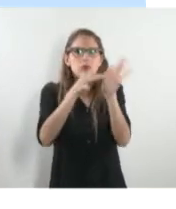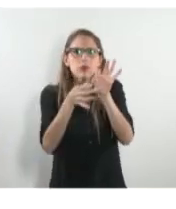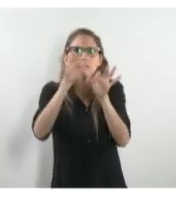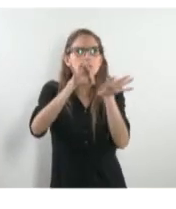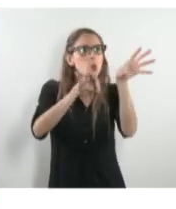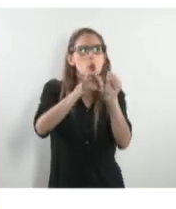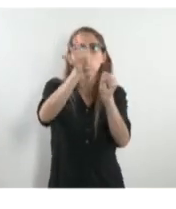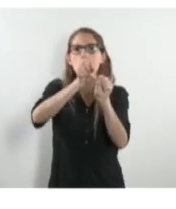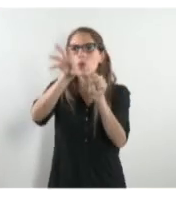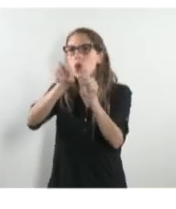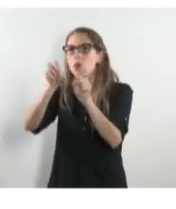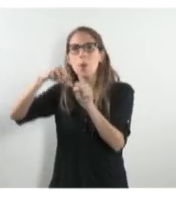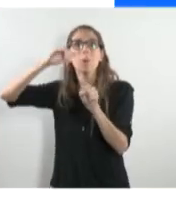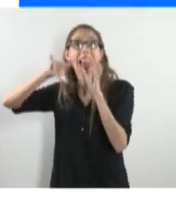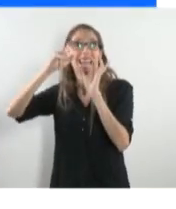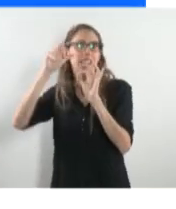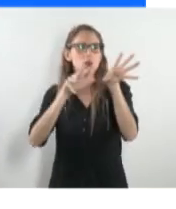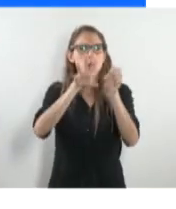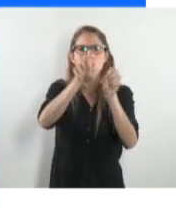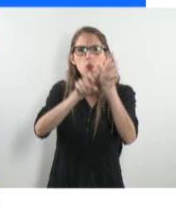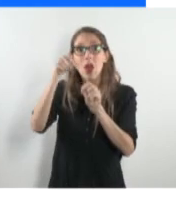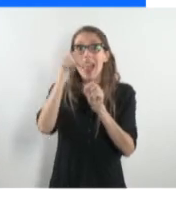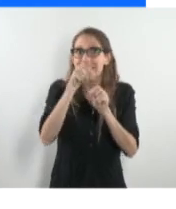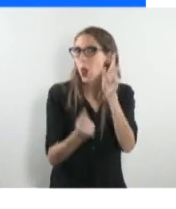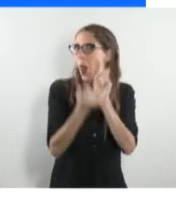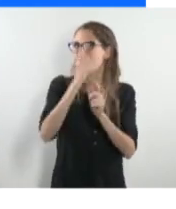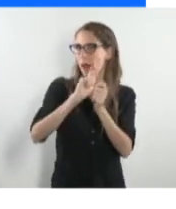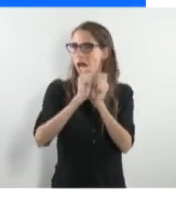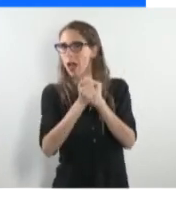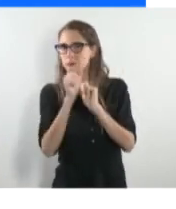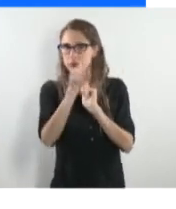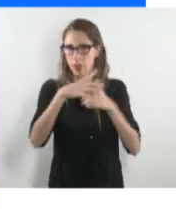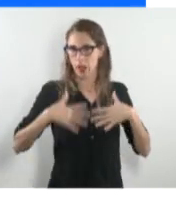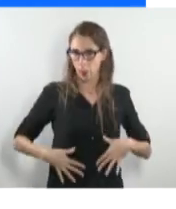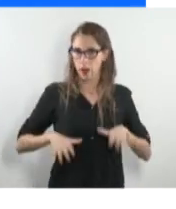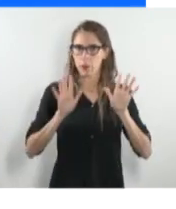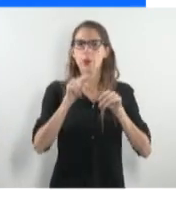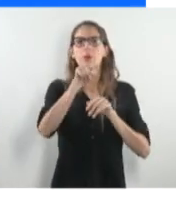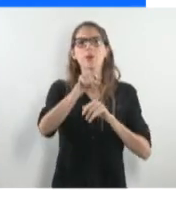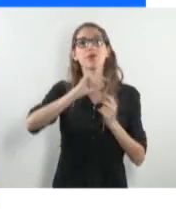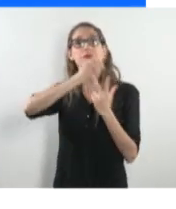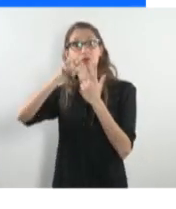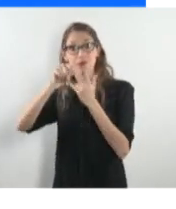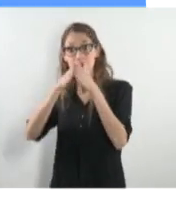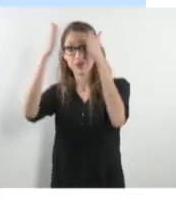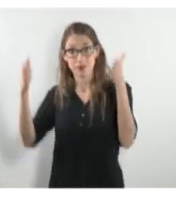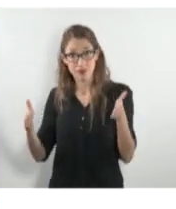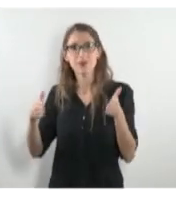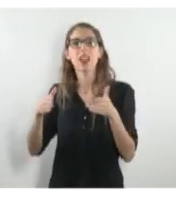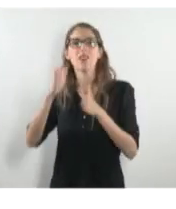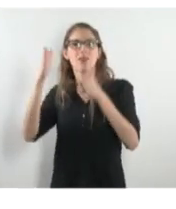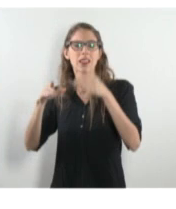libre. Esta adhesión es el principio de una serie de reacciones fisiológicas en el interior de plaquetas. Fase sanguínea o